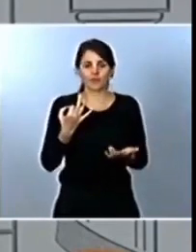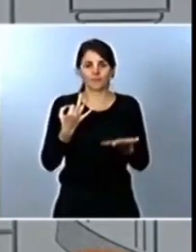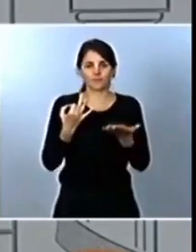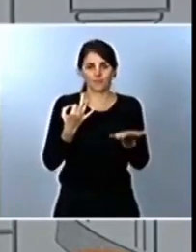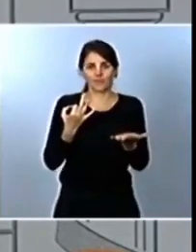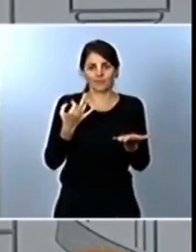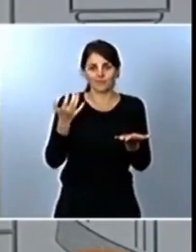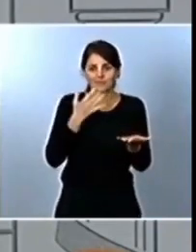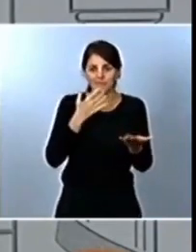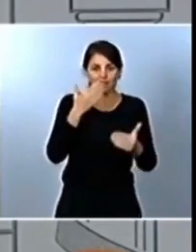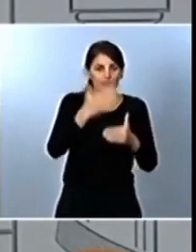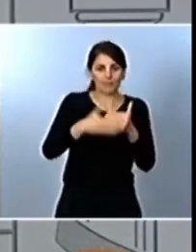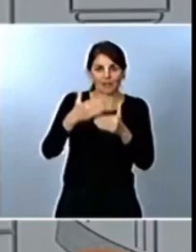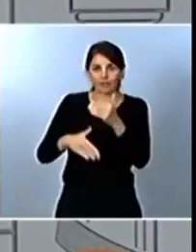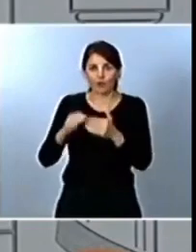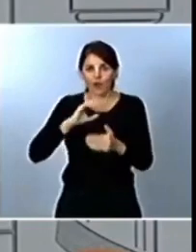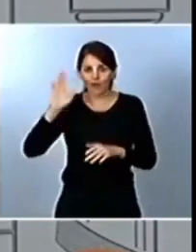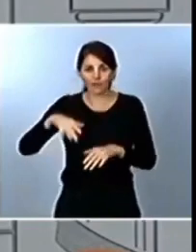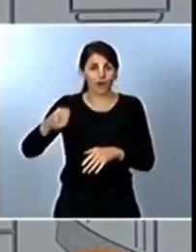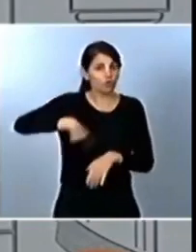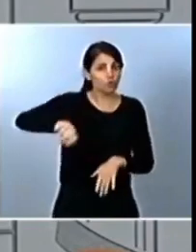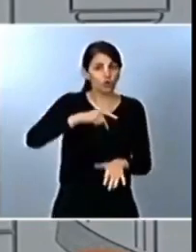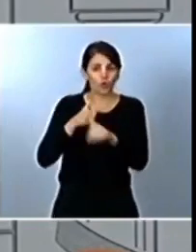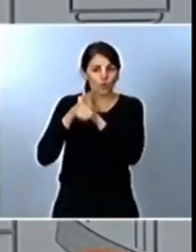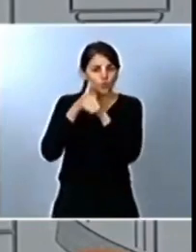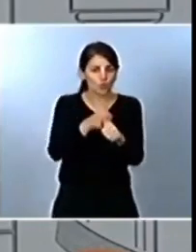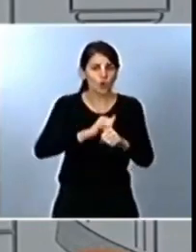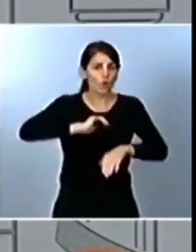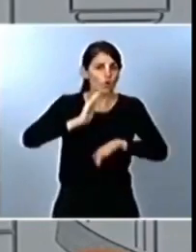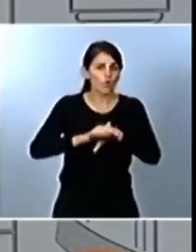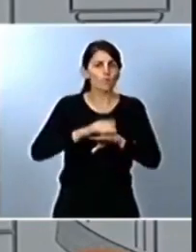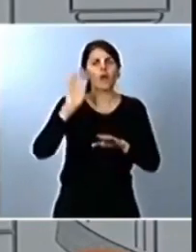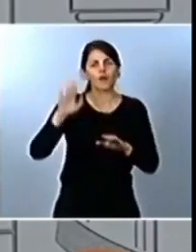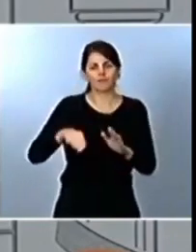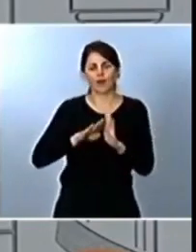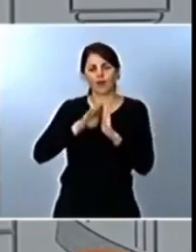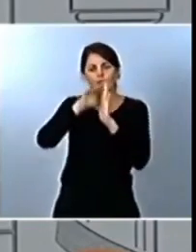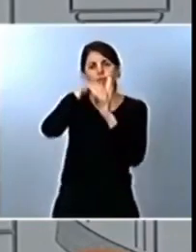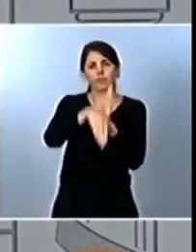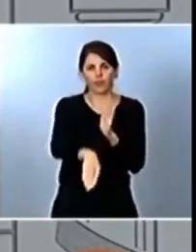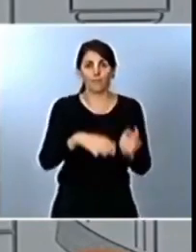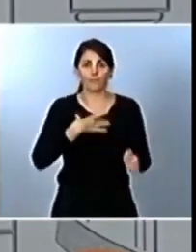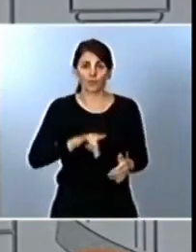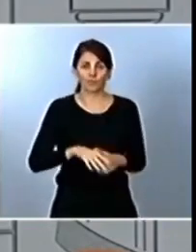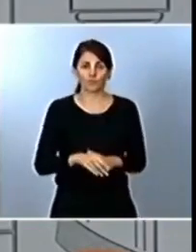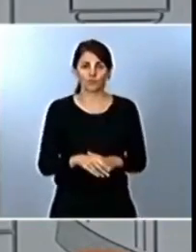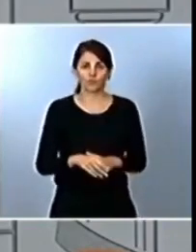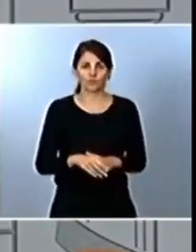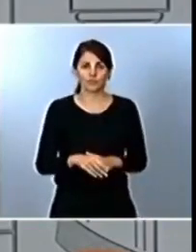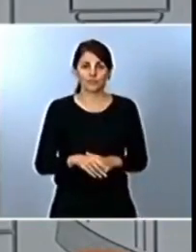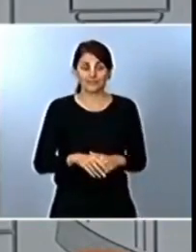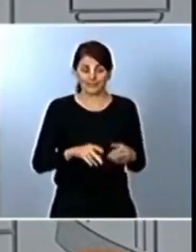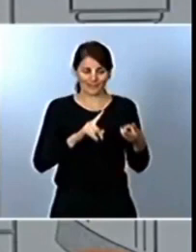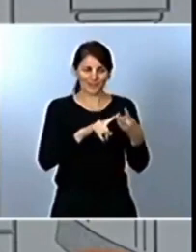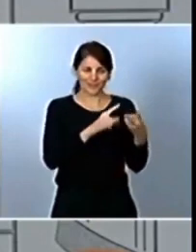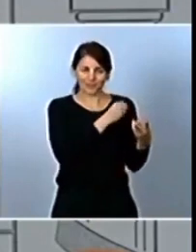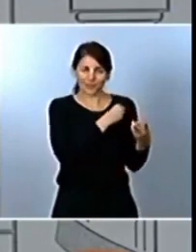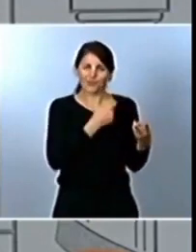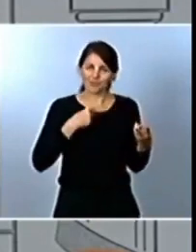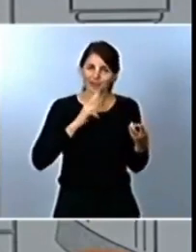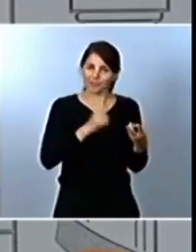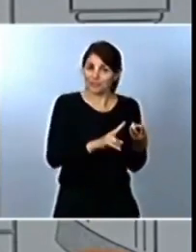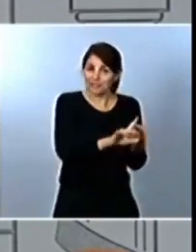en la contención al virus. Por tanto, la respuesta es que sí. En mi opinión, y creo que también en opinión de